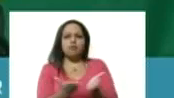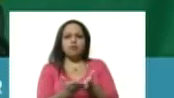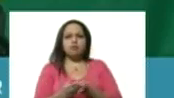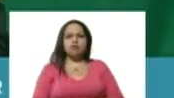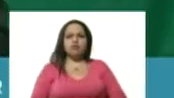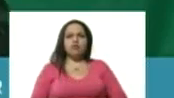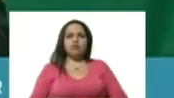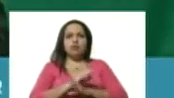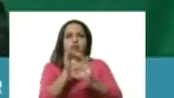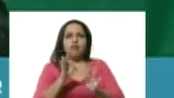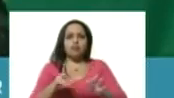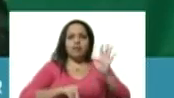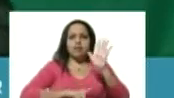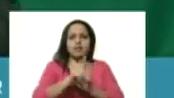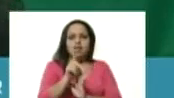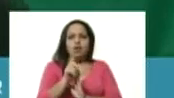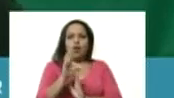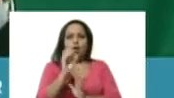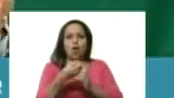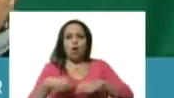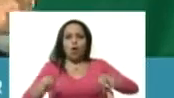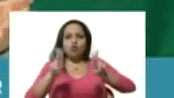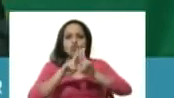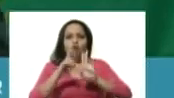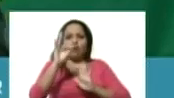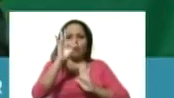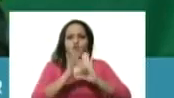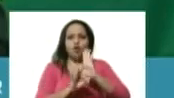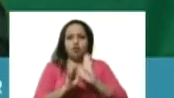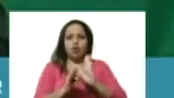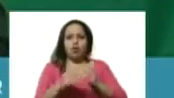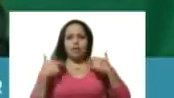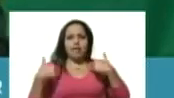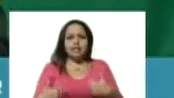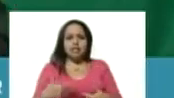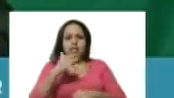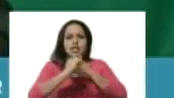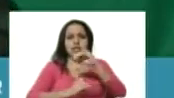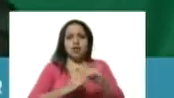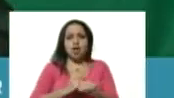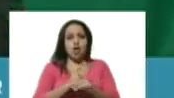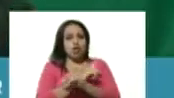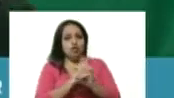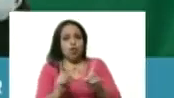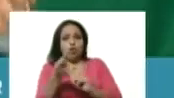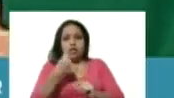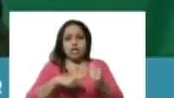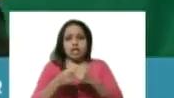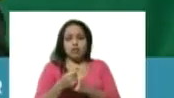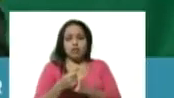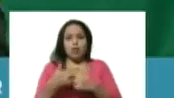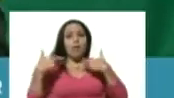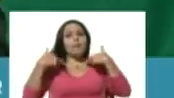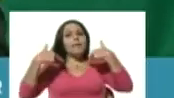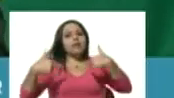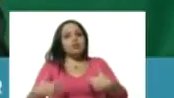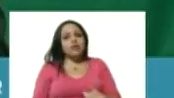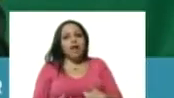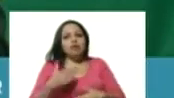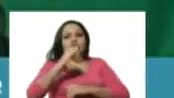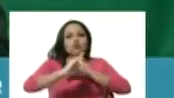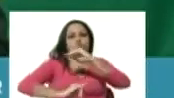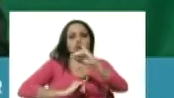desarrollo de la ONU, un fondo humanitario internacional, no monetario, sino humanitario